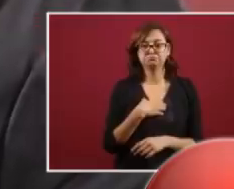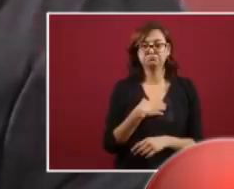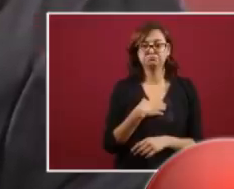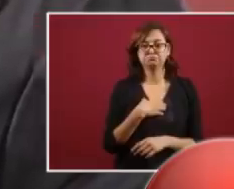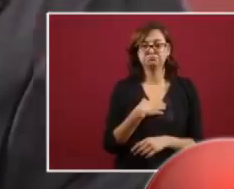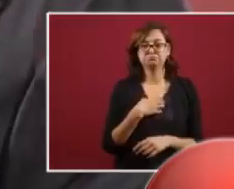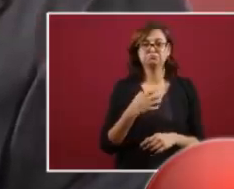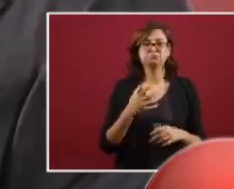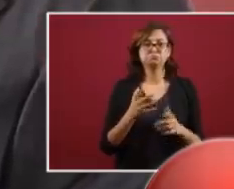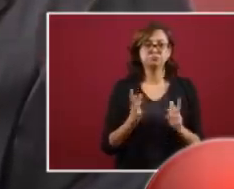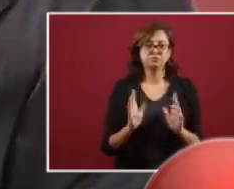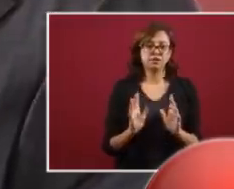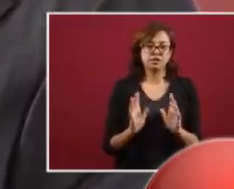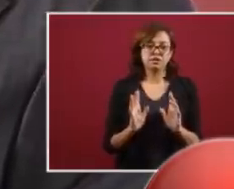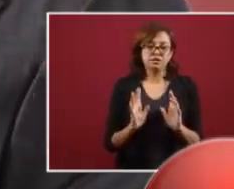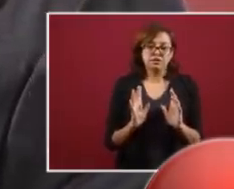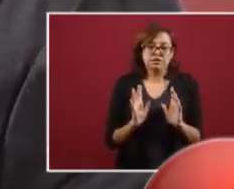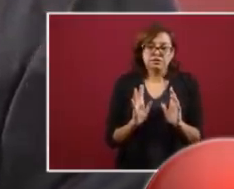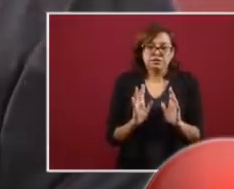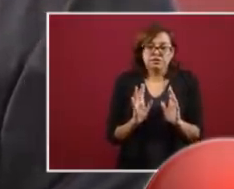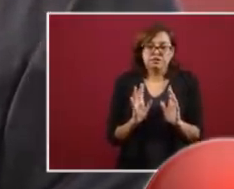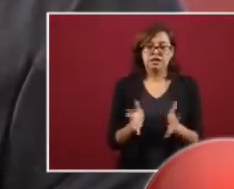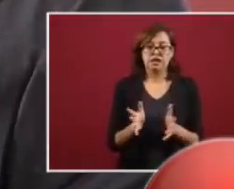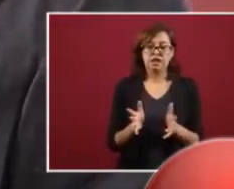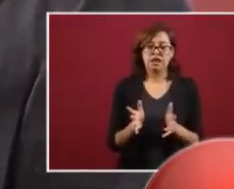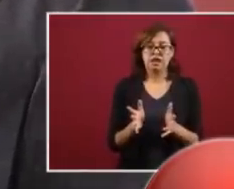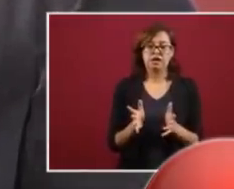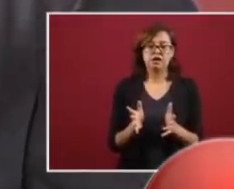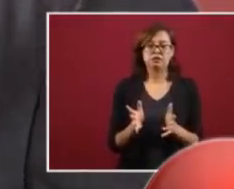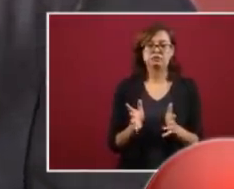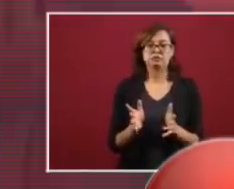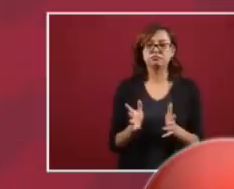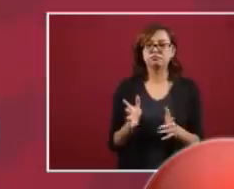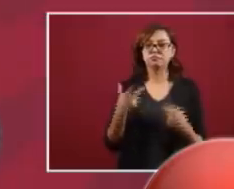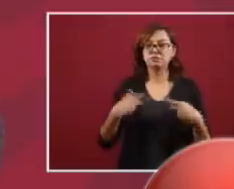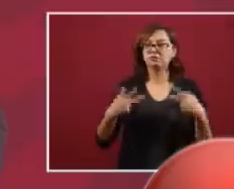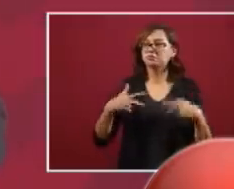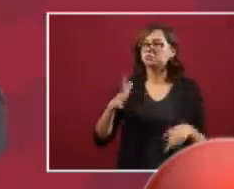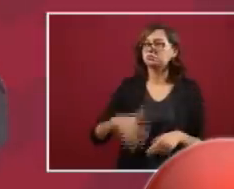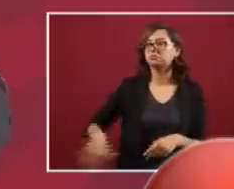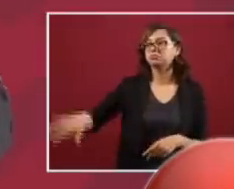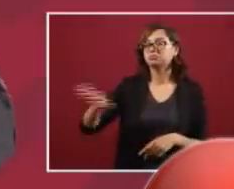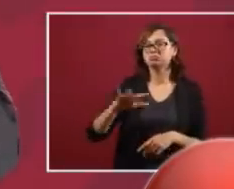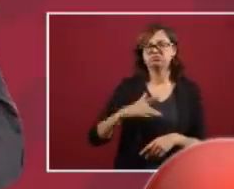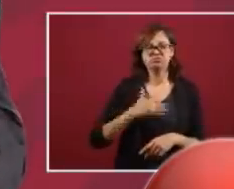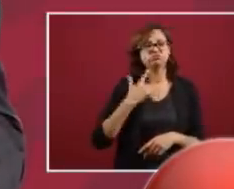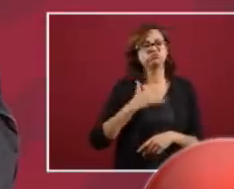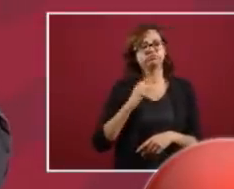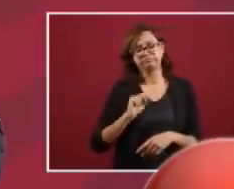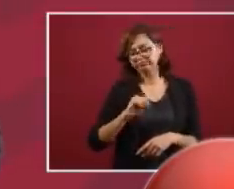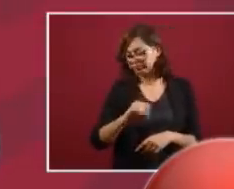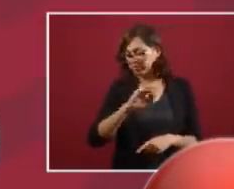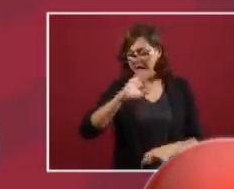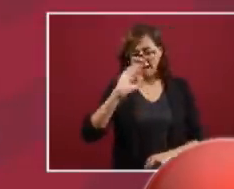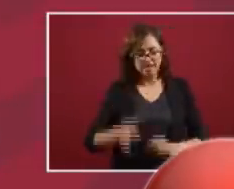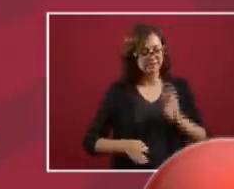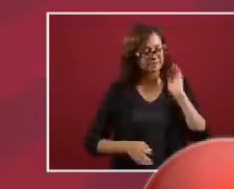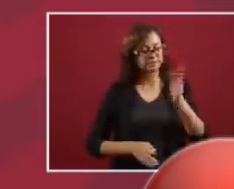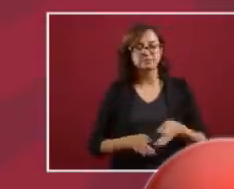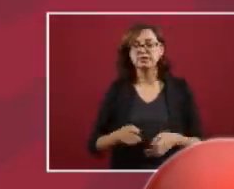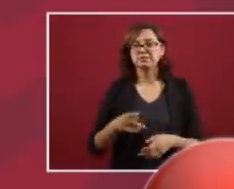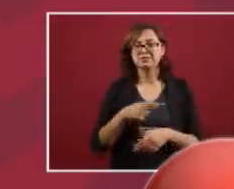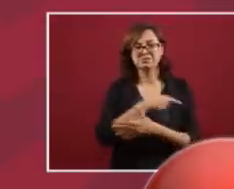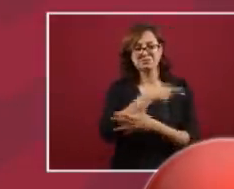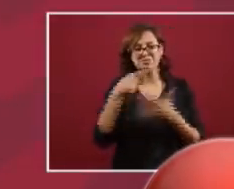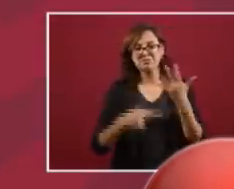hay aceptación por parte del pueblo en que se terminen con todas esas